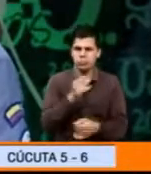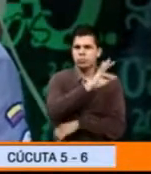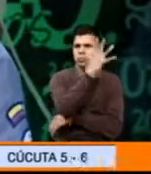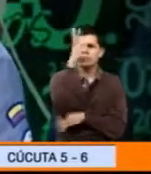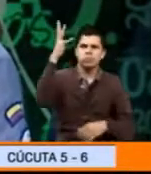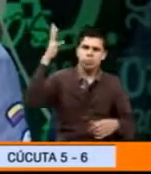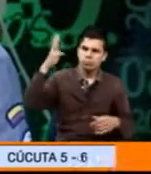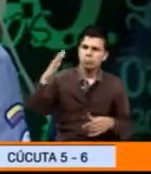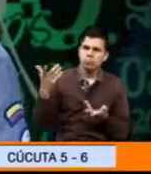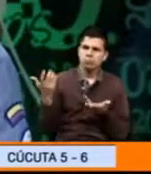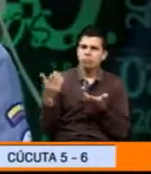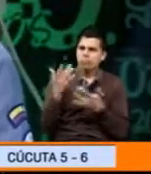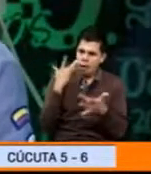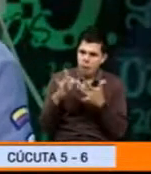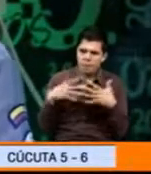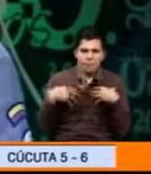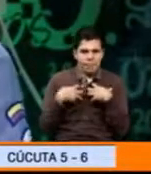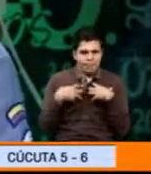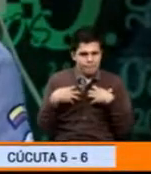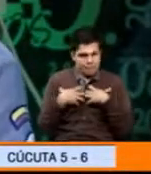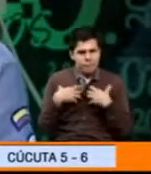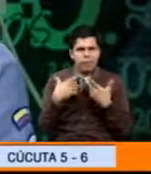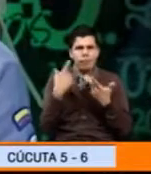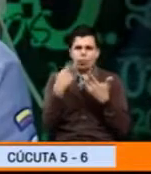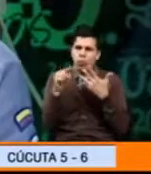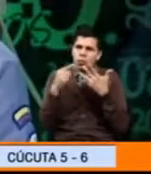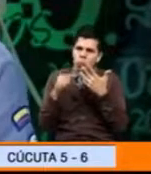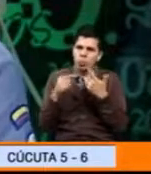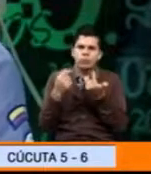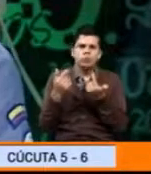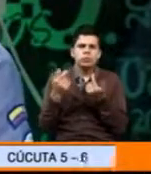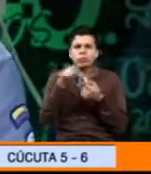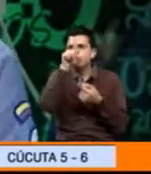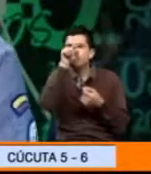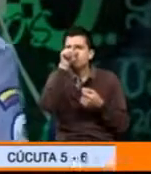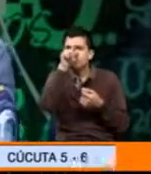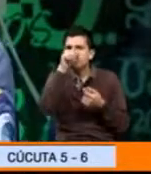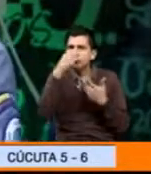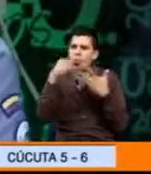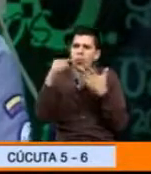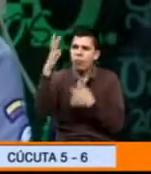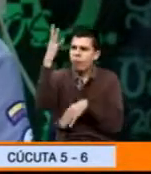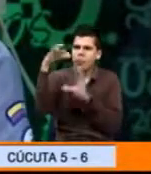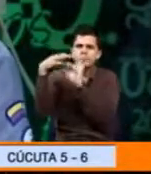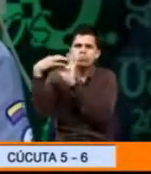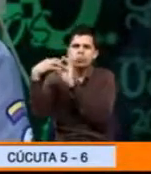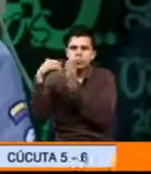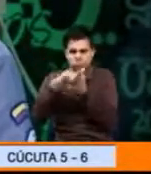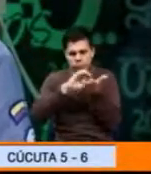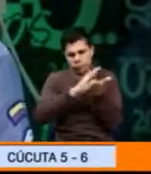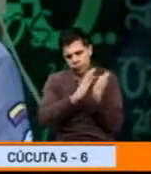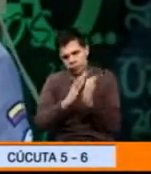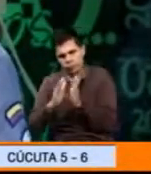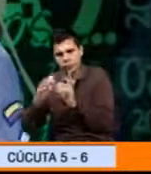fauna, entonces asocian pajaritos, asocian otro tipo de animales, de animales que son importantes y que están dentro de esa cadena biológica. Sí.